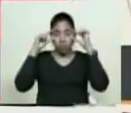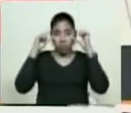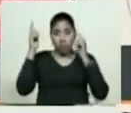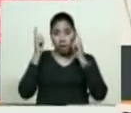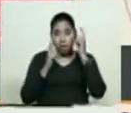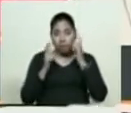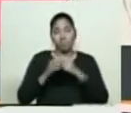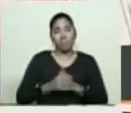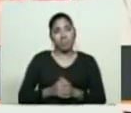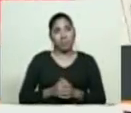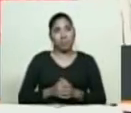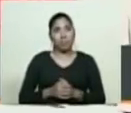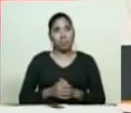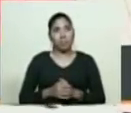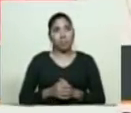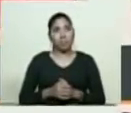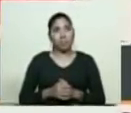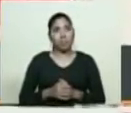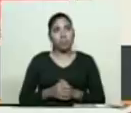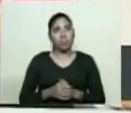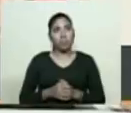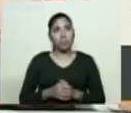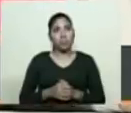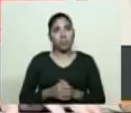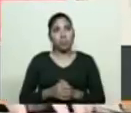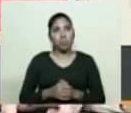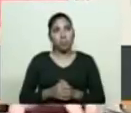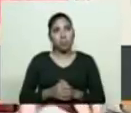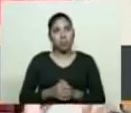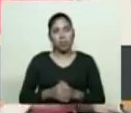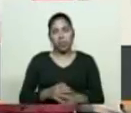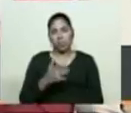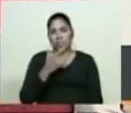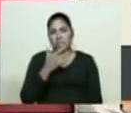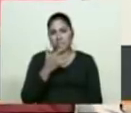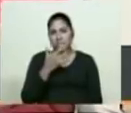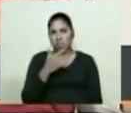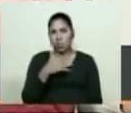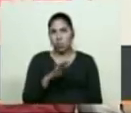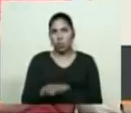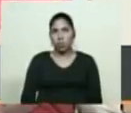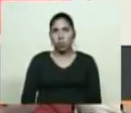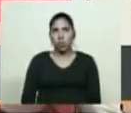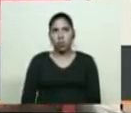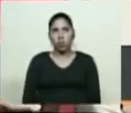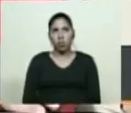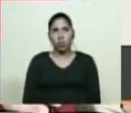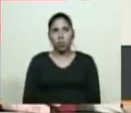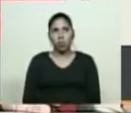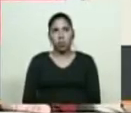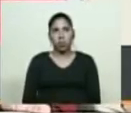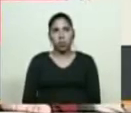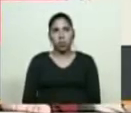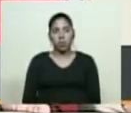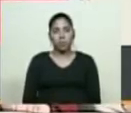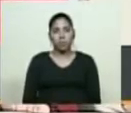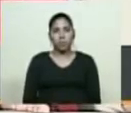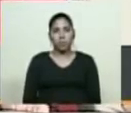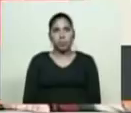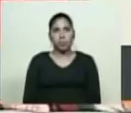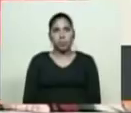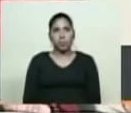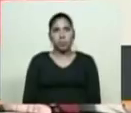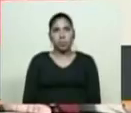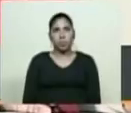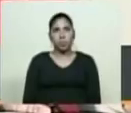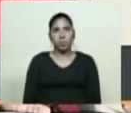Chávez. El 22, eso es sencillito. Yo me monto mi tarjeta así. la tarjeta. Lo primero que no hay ahí, las